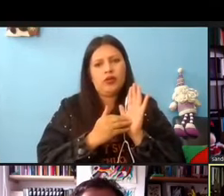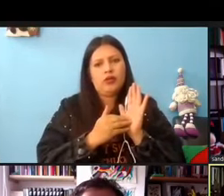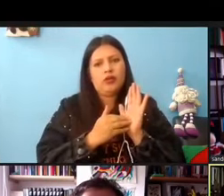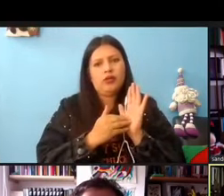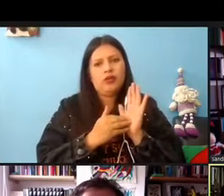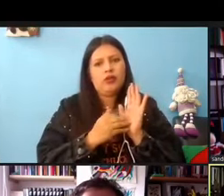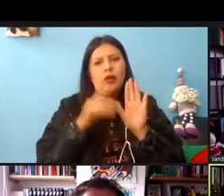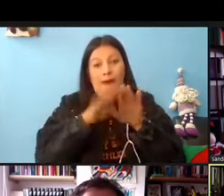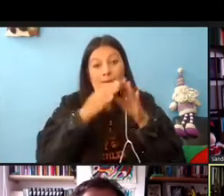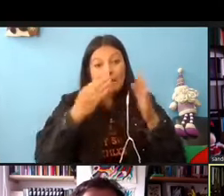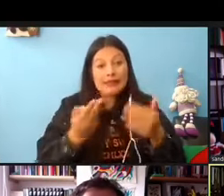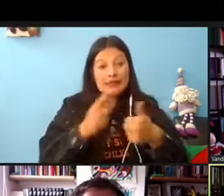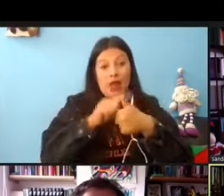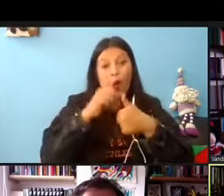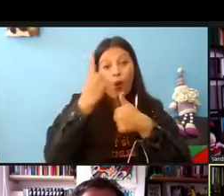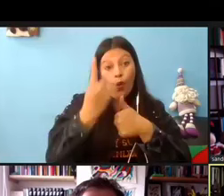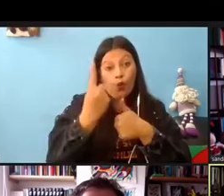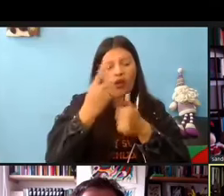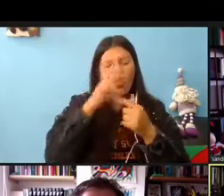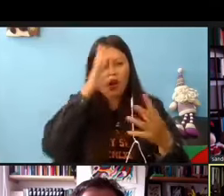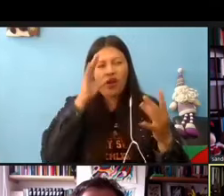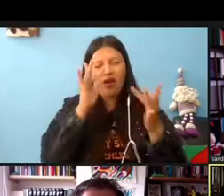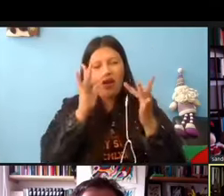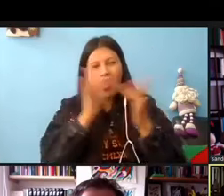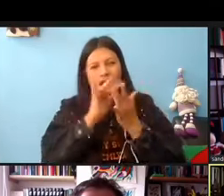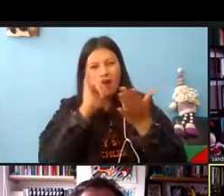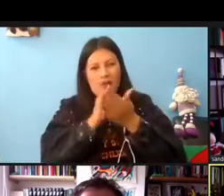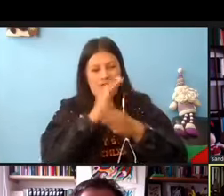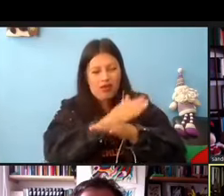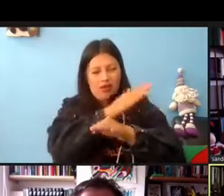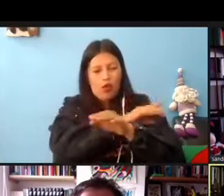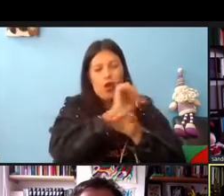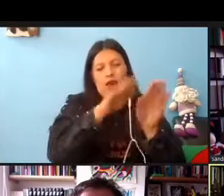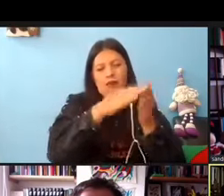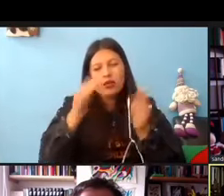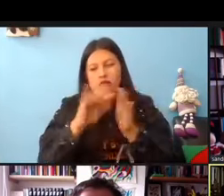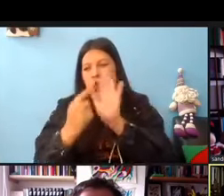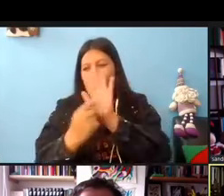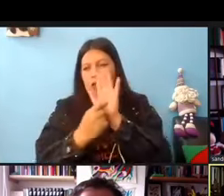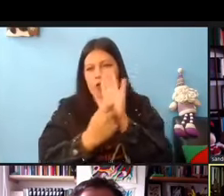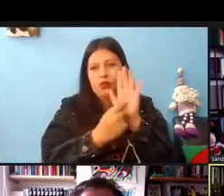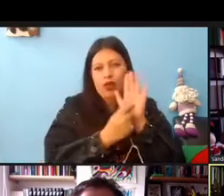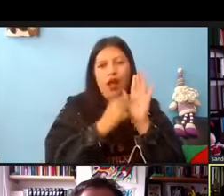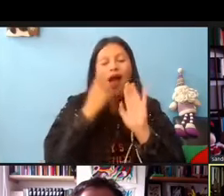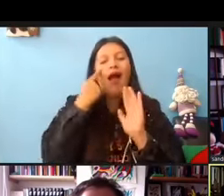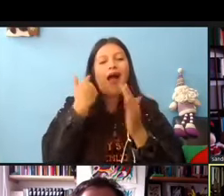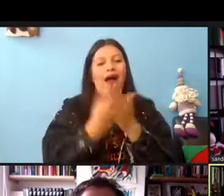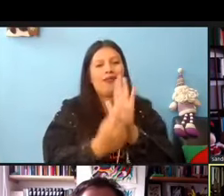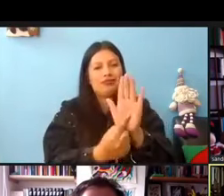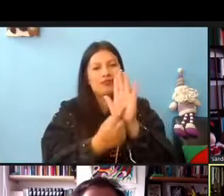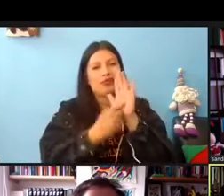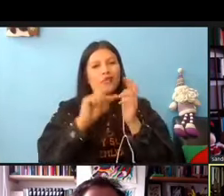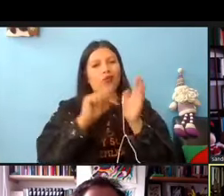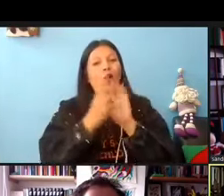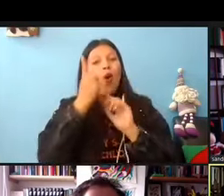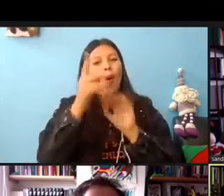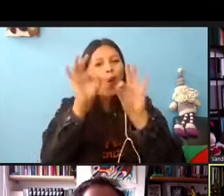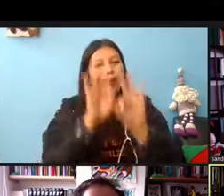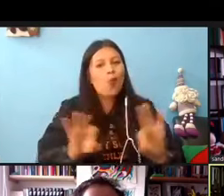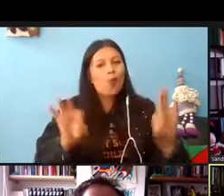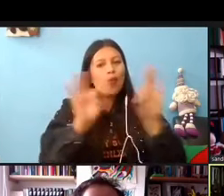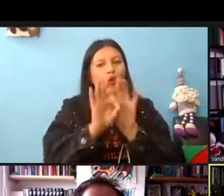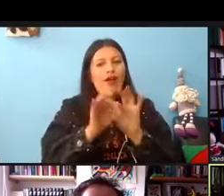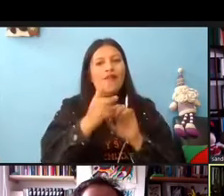en la mesa 1 y de acuerdo al informe que han presentado las otras mesas, demuestra un elemento importante y es que hay